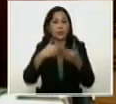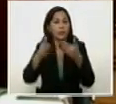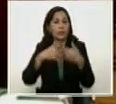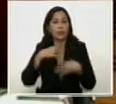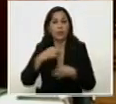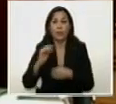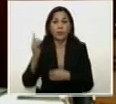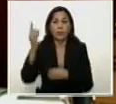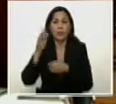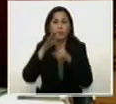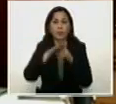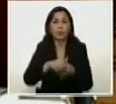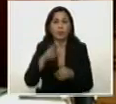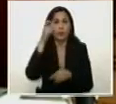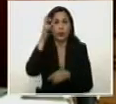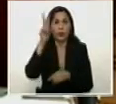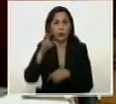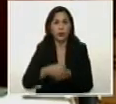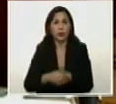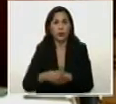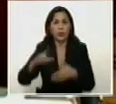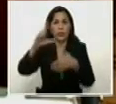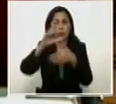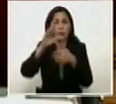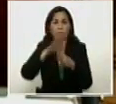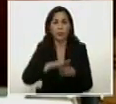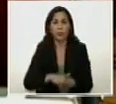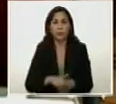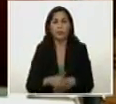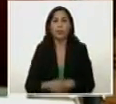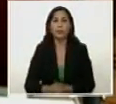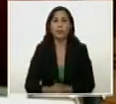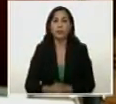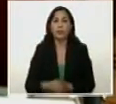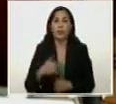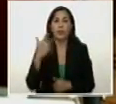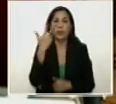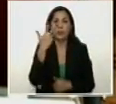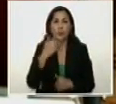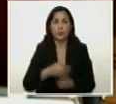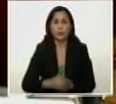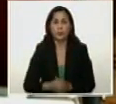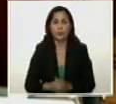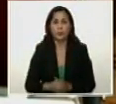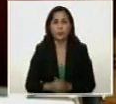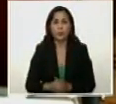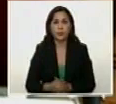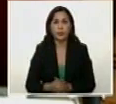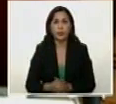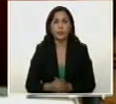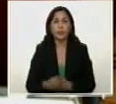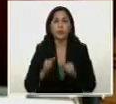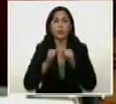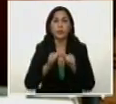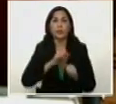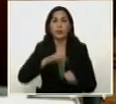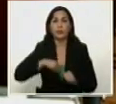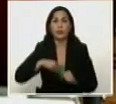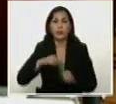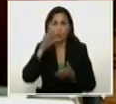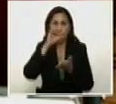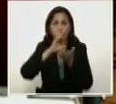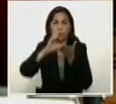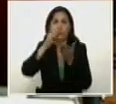los del pueblo venezolano y el pueblo latinoamericano en general. Tercero, ratificar nuestra absoluta